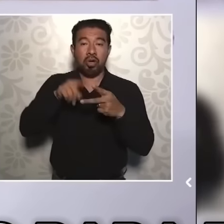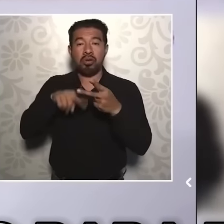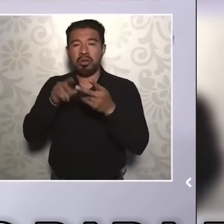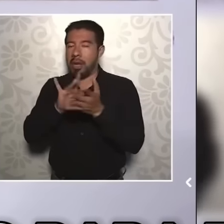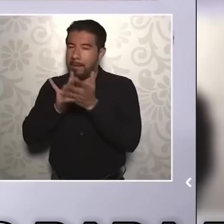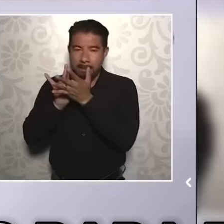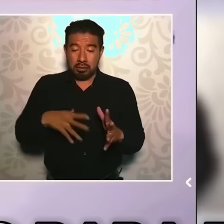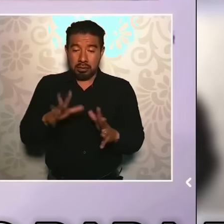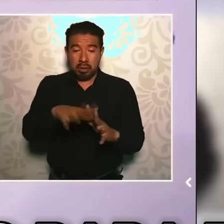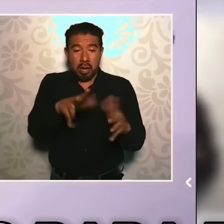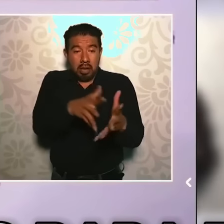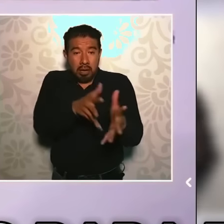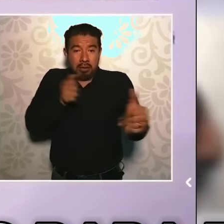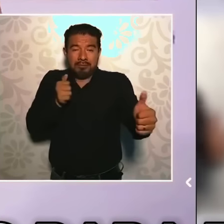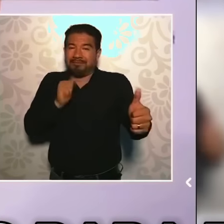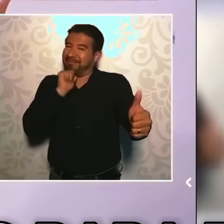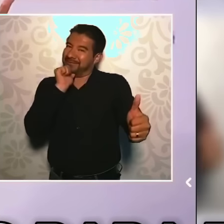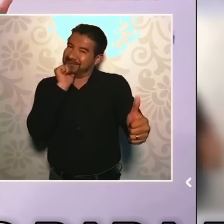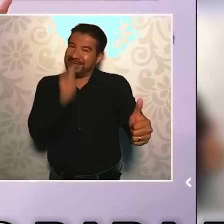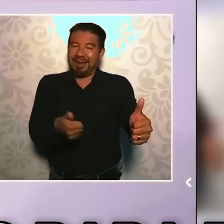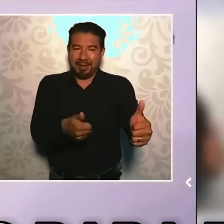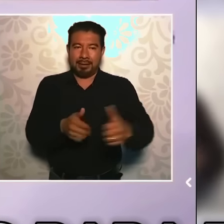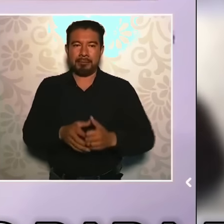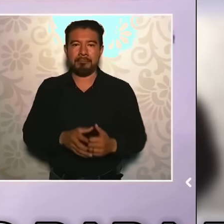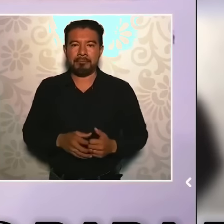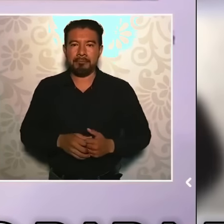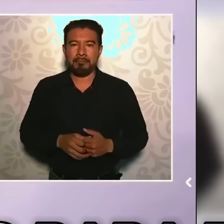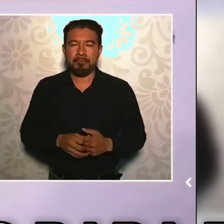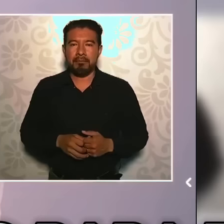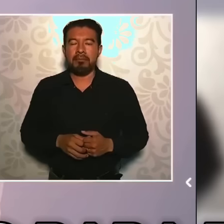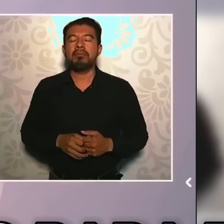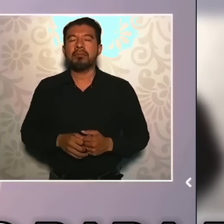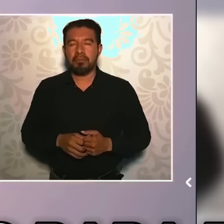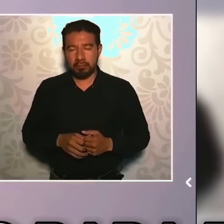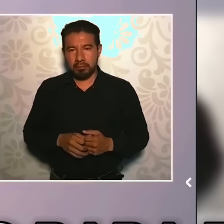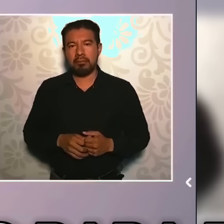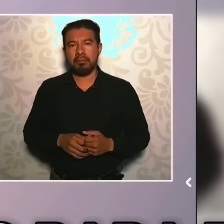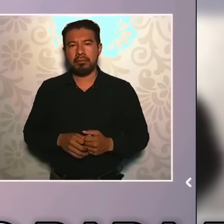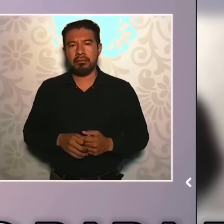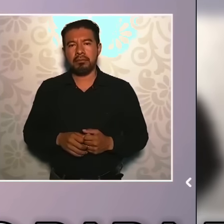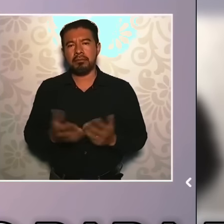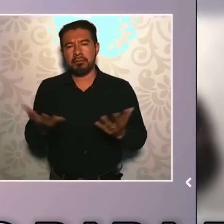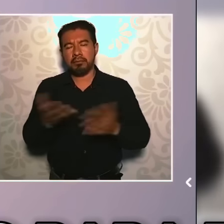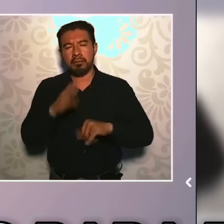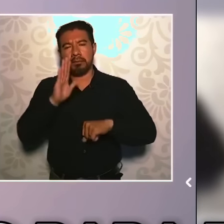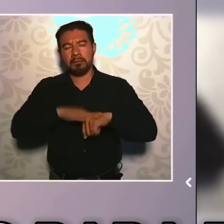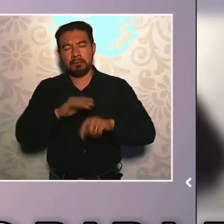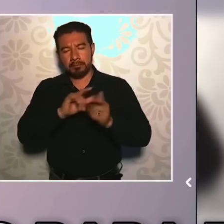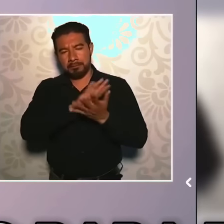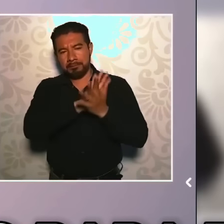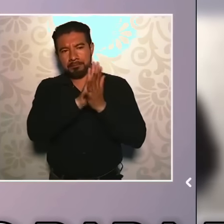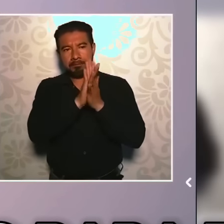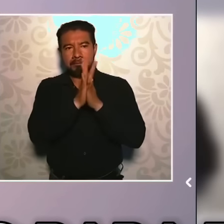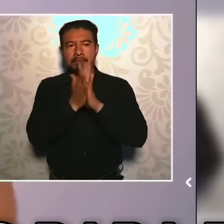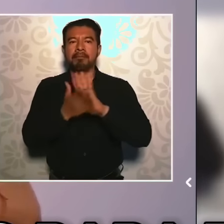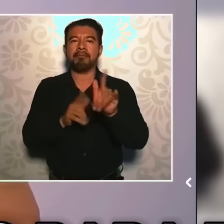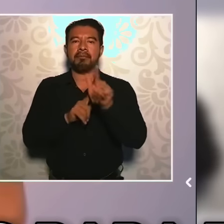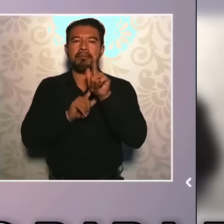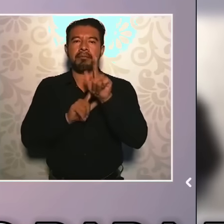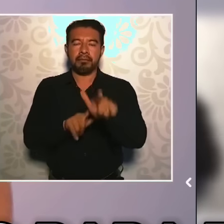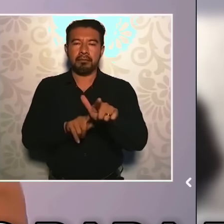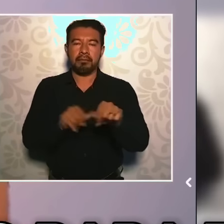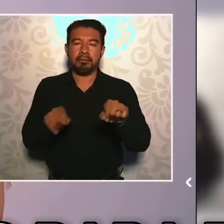lo que hizo. Además, continúa la transformación, porque continúan todos